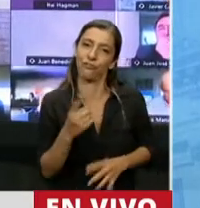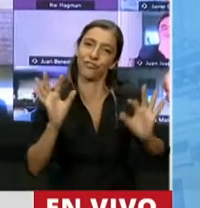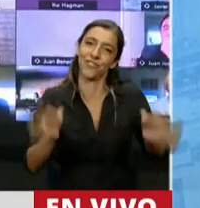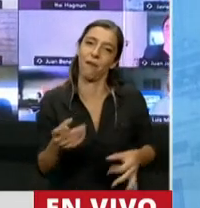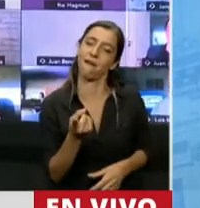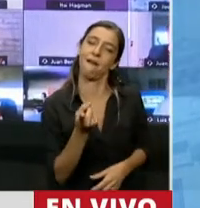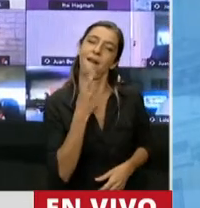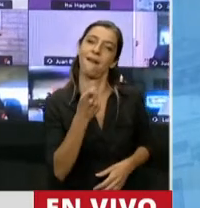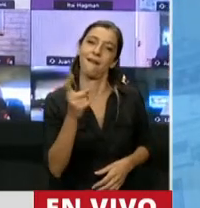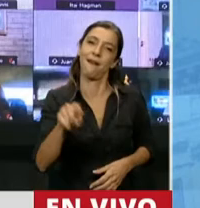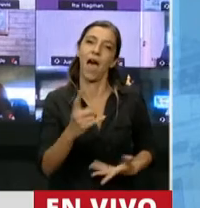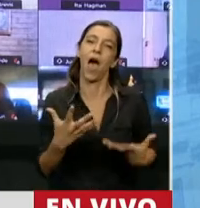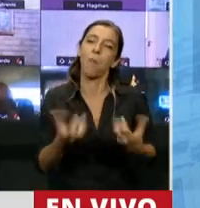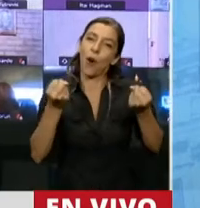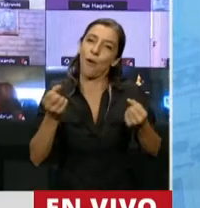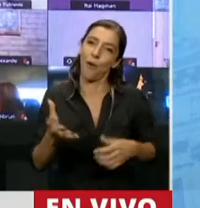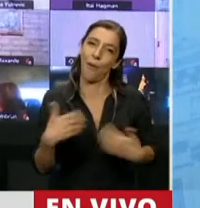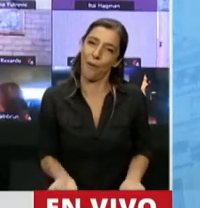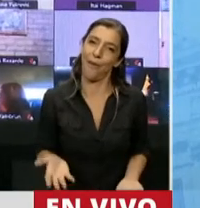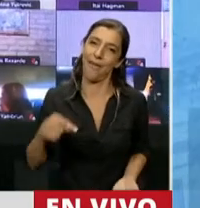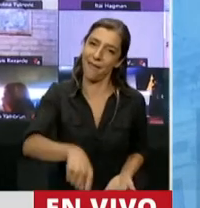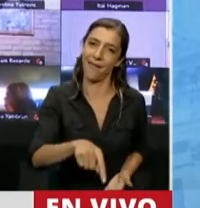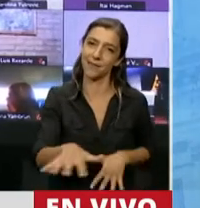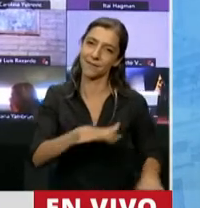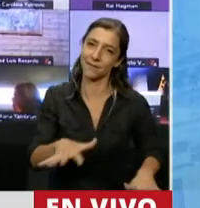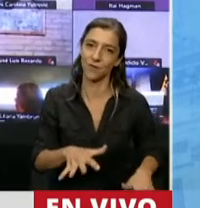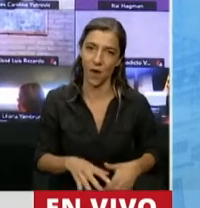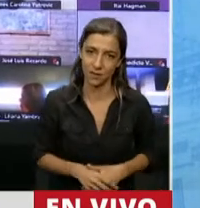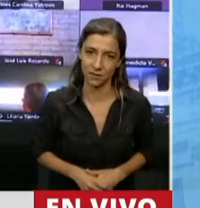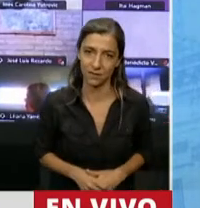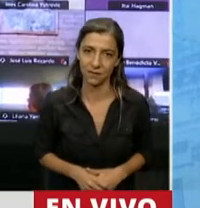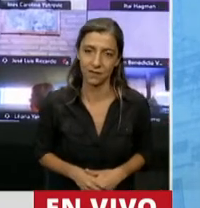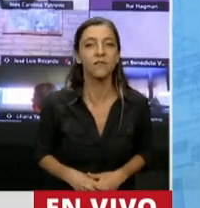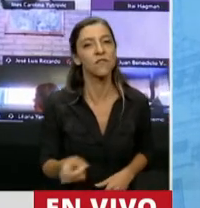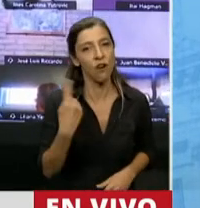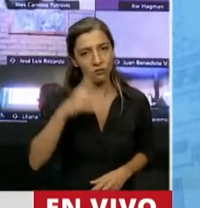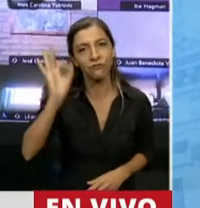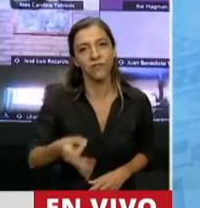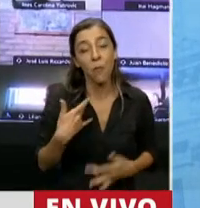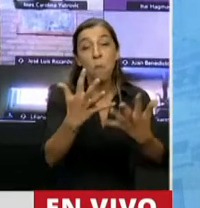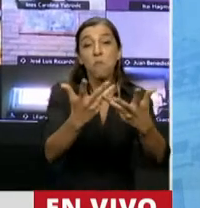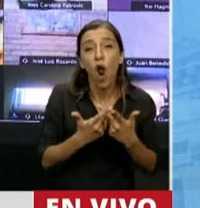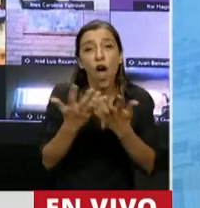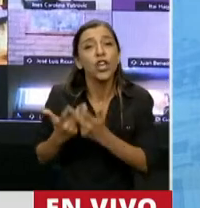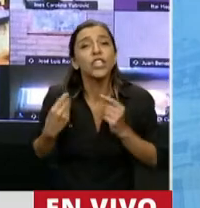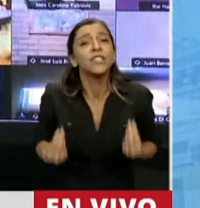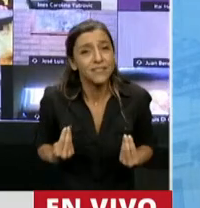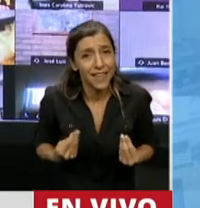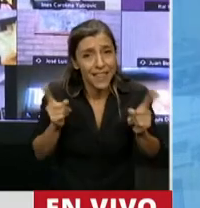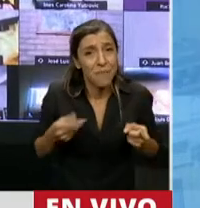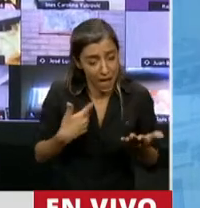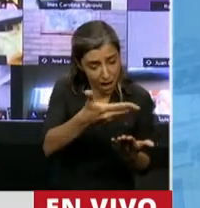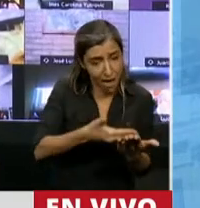este momento no podemos desconocer también que los proyectos enviados son distintos al de